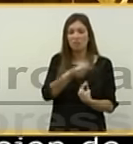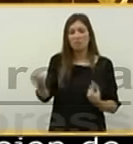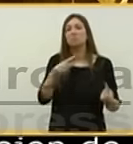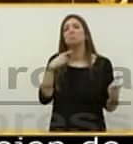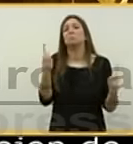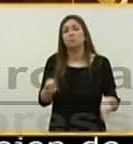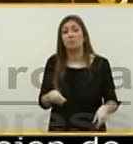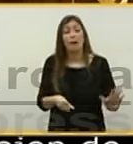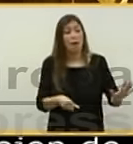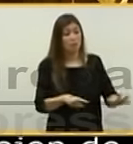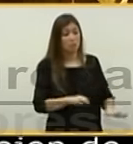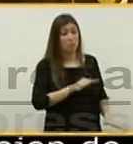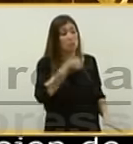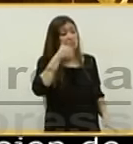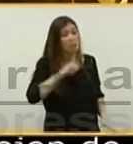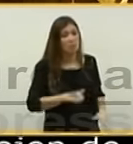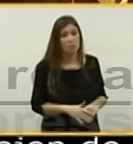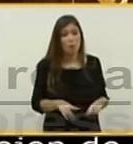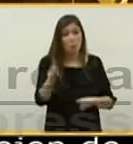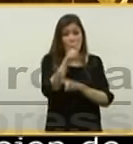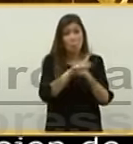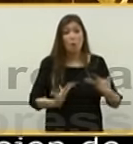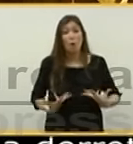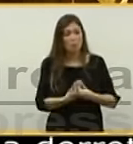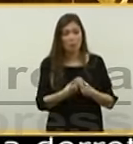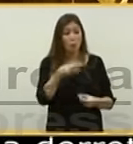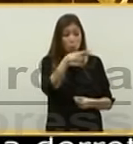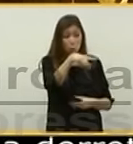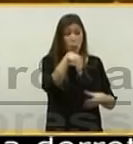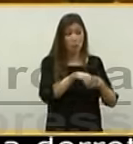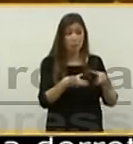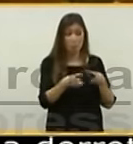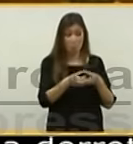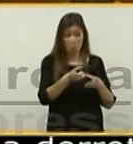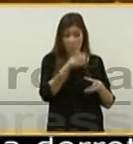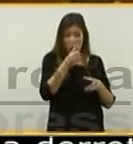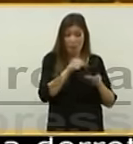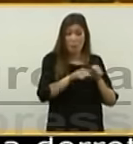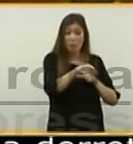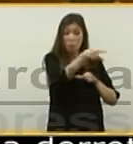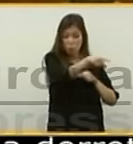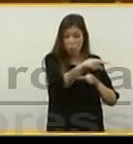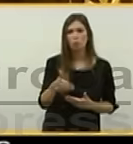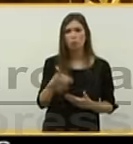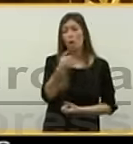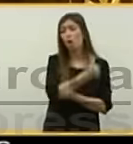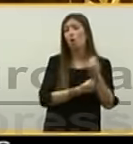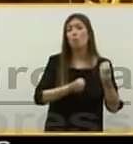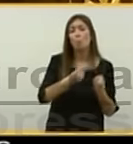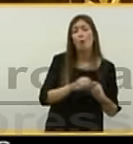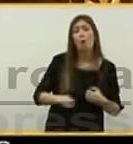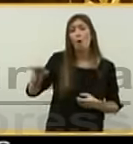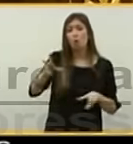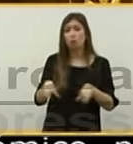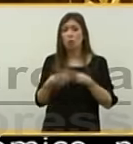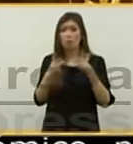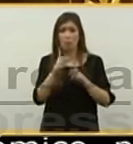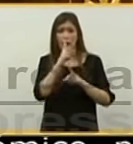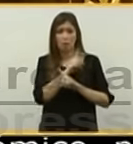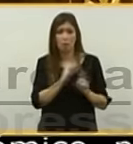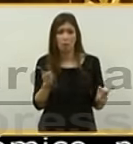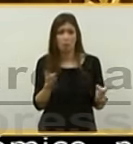Sánchez, crisis de convivencia la que usted tendrá en el PSOE a partir de hoy. Se lo puedo asegurar. Social, ni